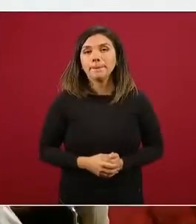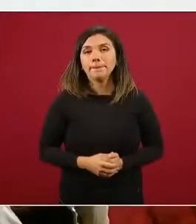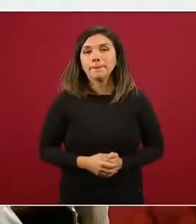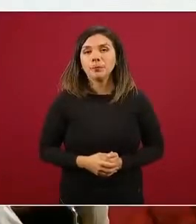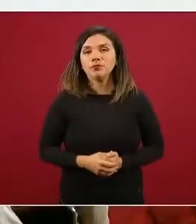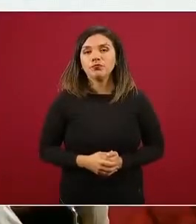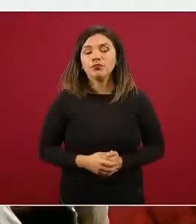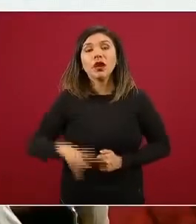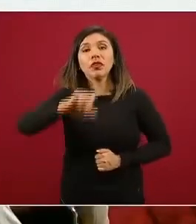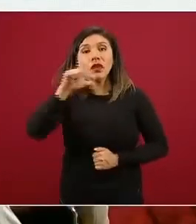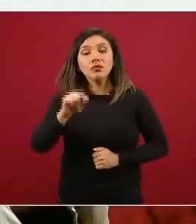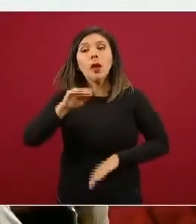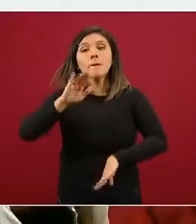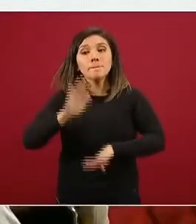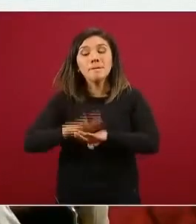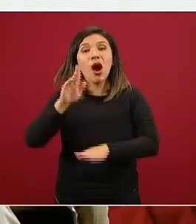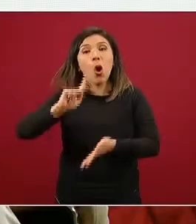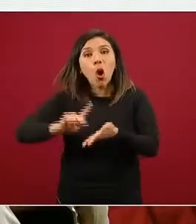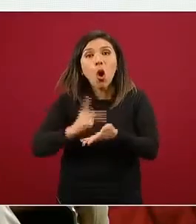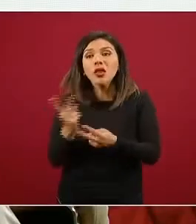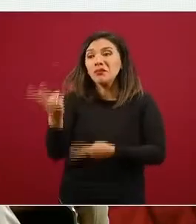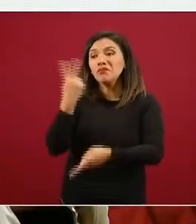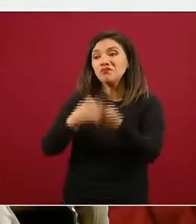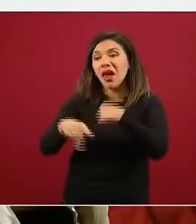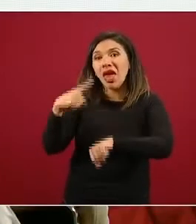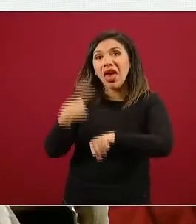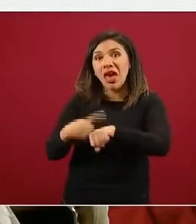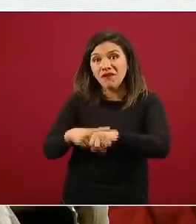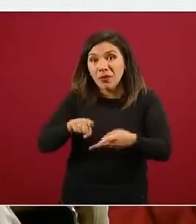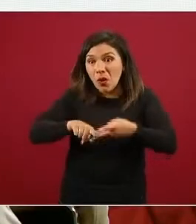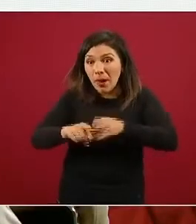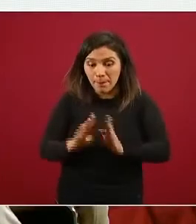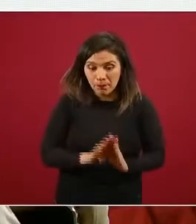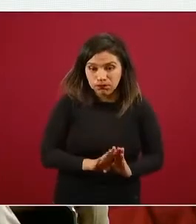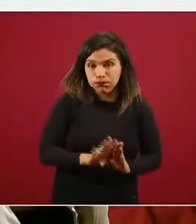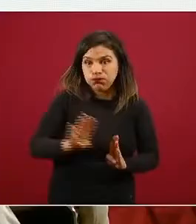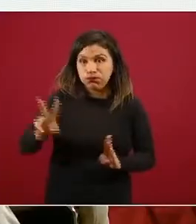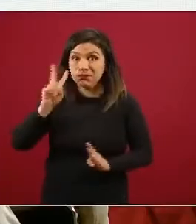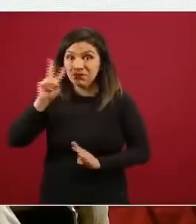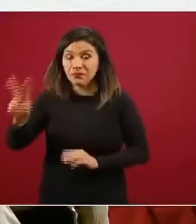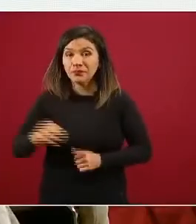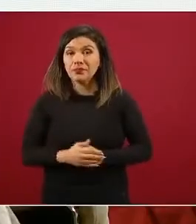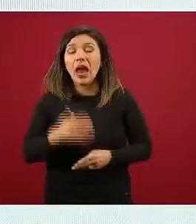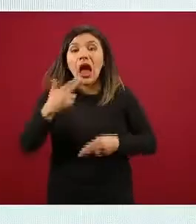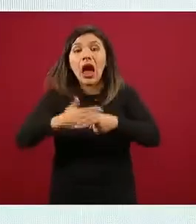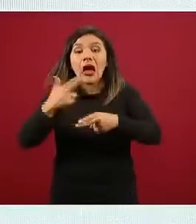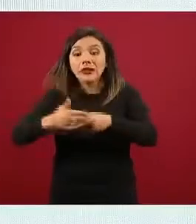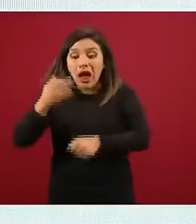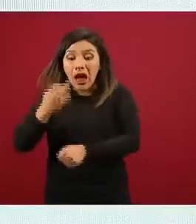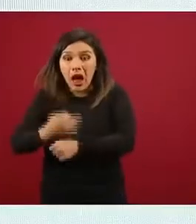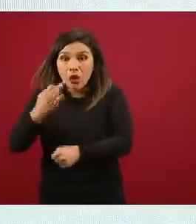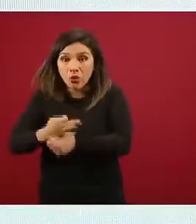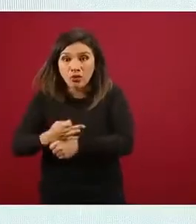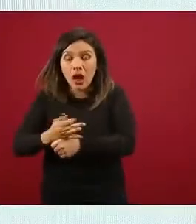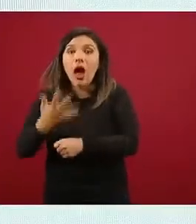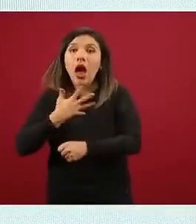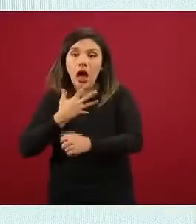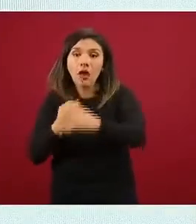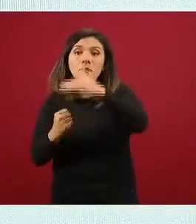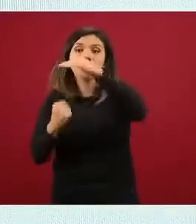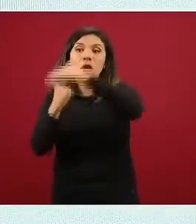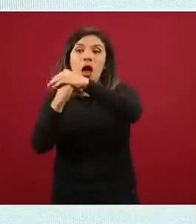En el rebrote, aquí empezó el rebrote y aquí hasta el momento hay un punto